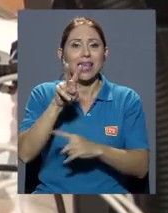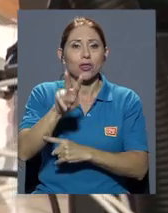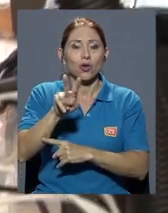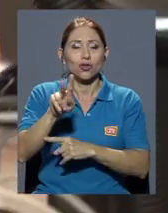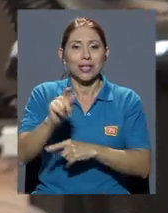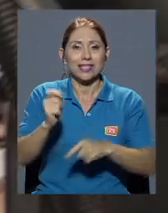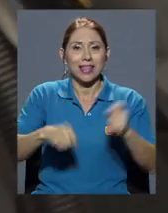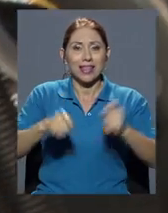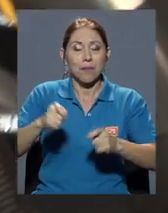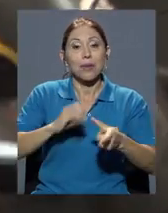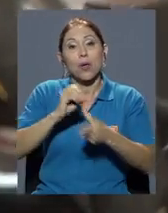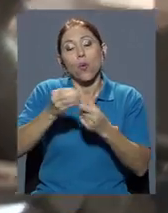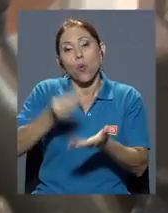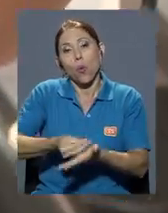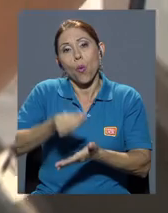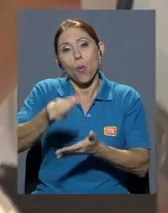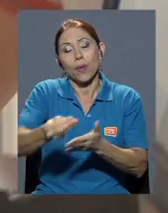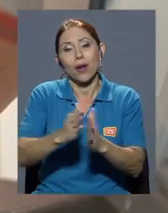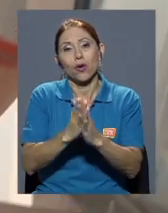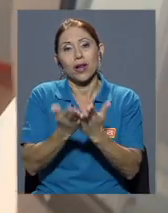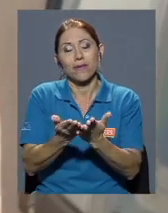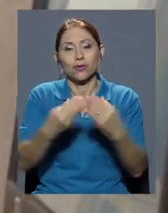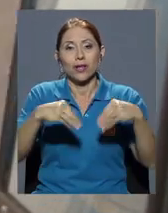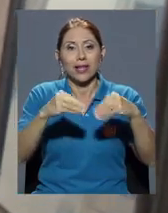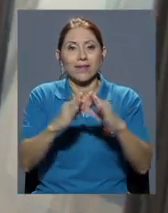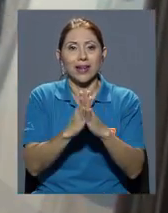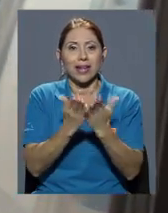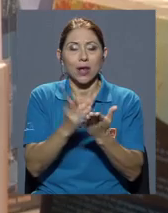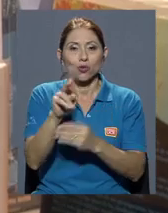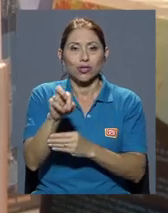o adquirir los libros de la editorial UCR en la librería